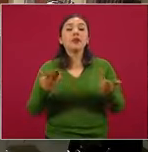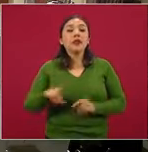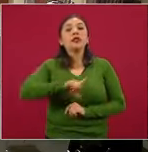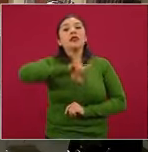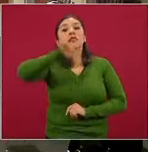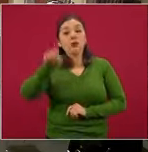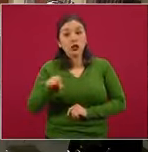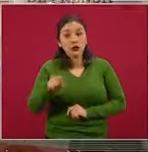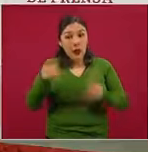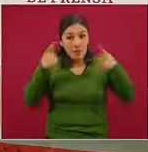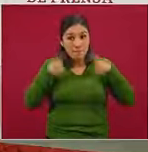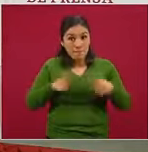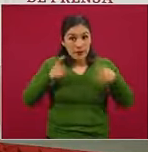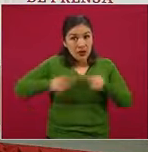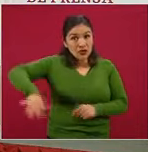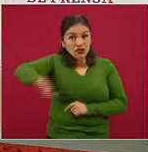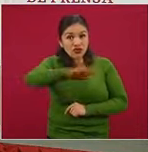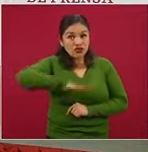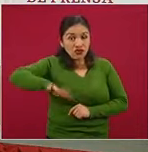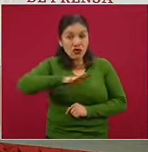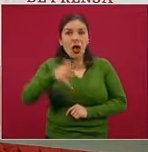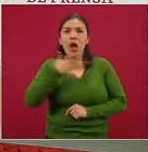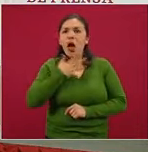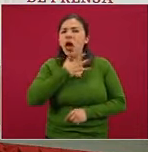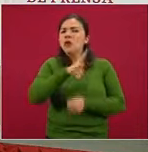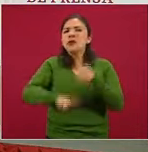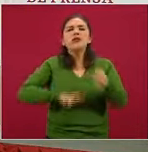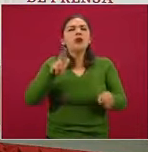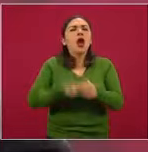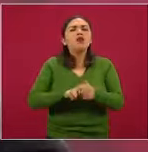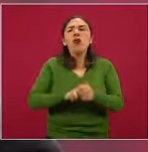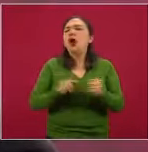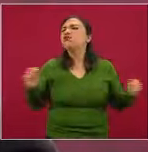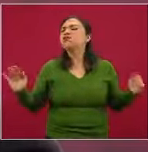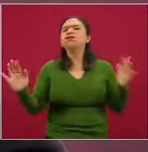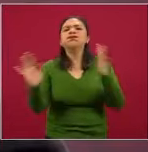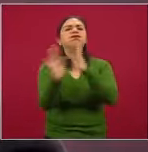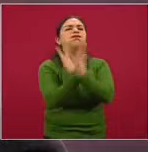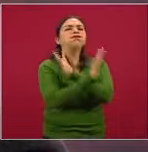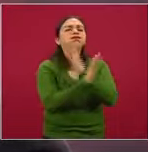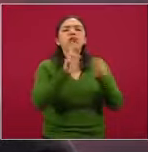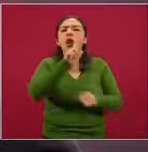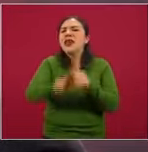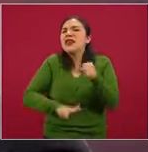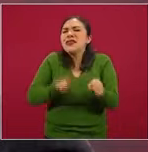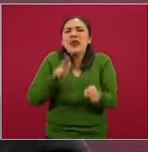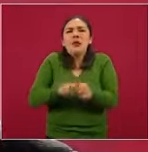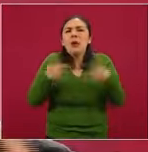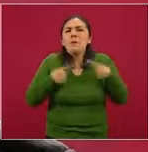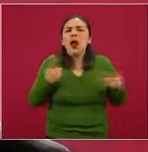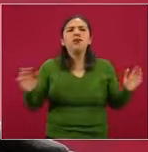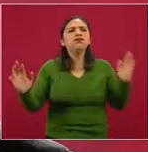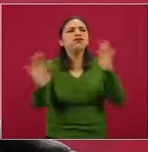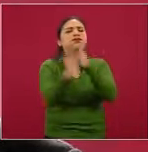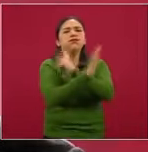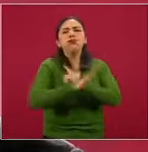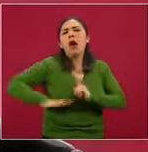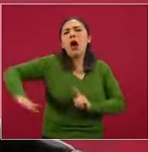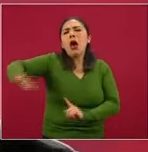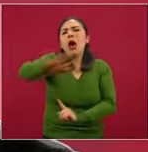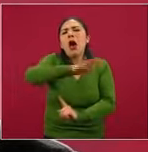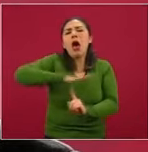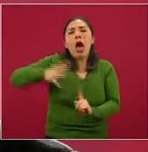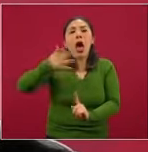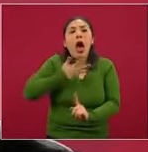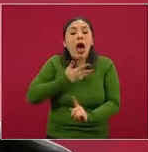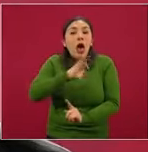Después, las personas están expuestas en forma natural, lo destaco, natural, a las condiciones que